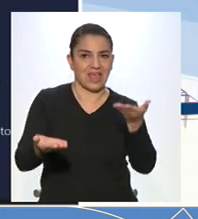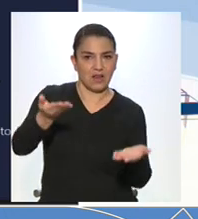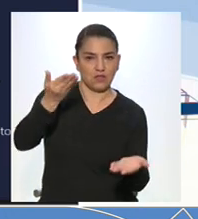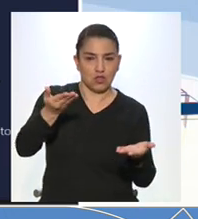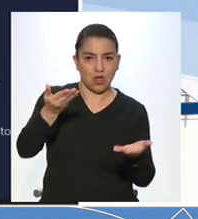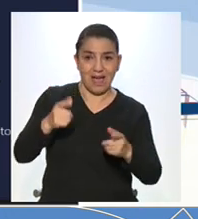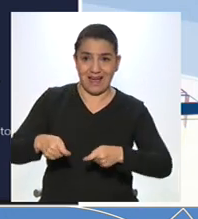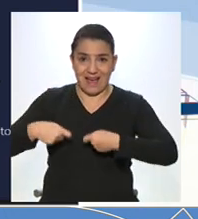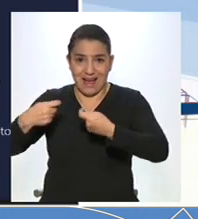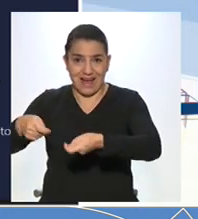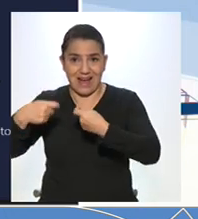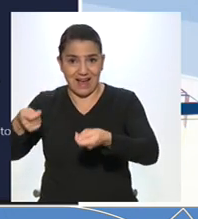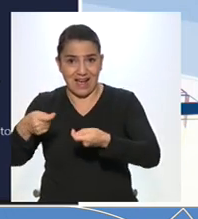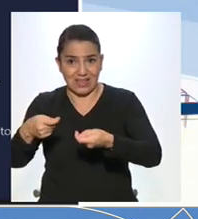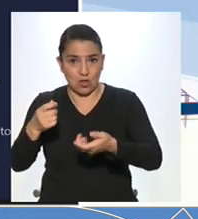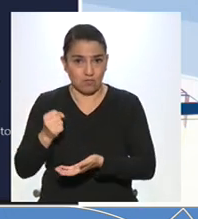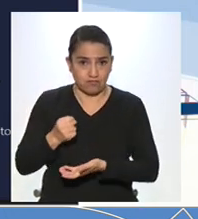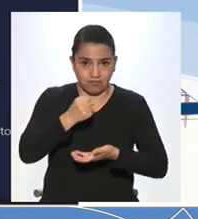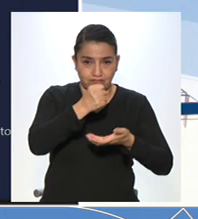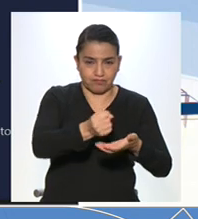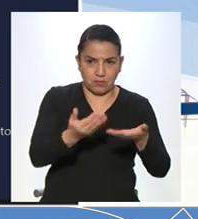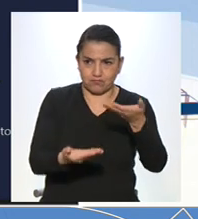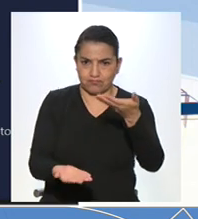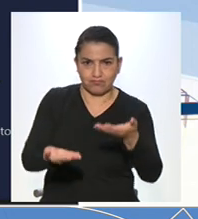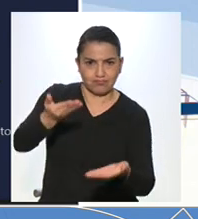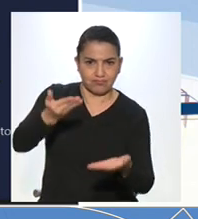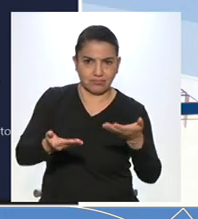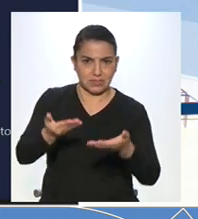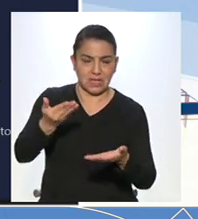gasto se prolonguen en el tiempo y generen costos elevados para el